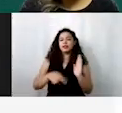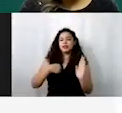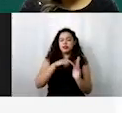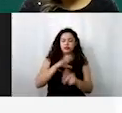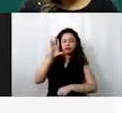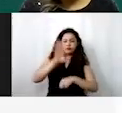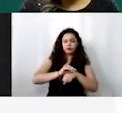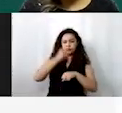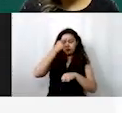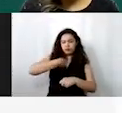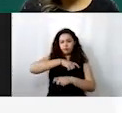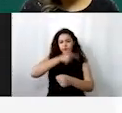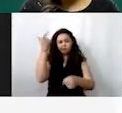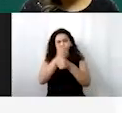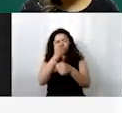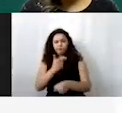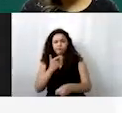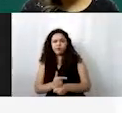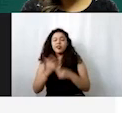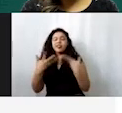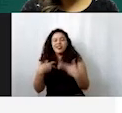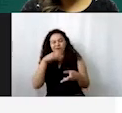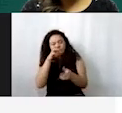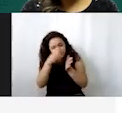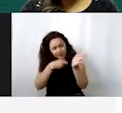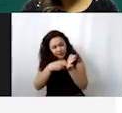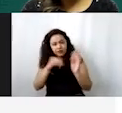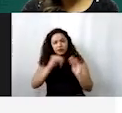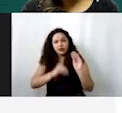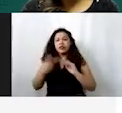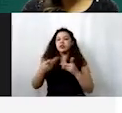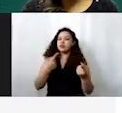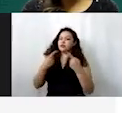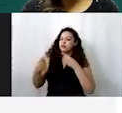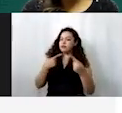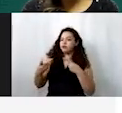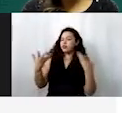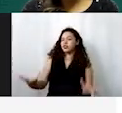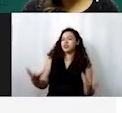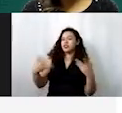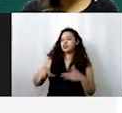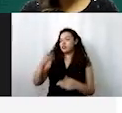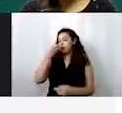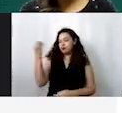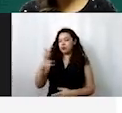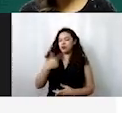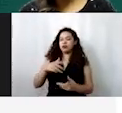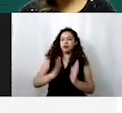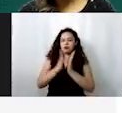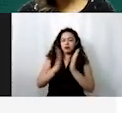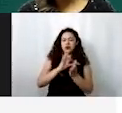darnos cuenta y comenzar a trabajar en él. Y la dinámica que ustedes llevan me parece extraordinaria. Nos permiten interactuar, nos